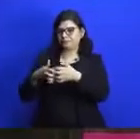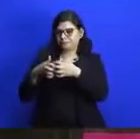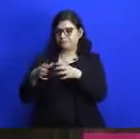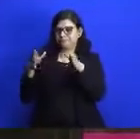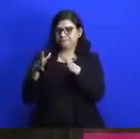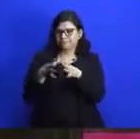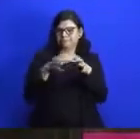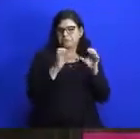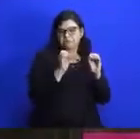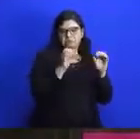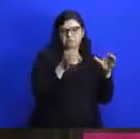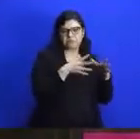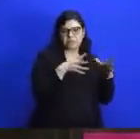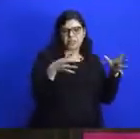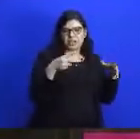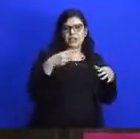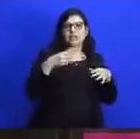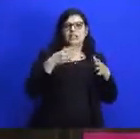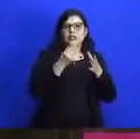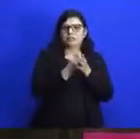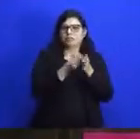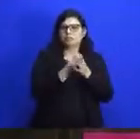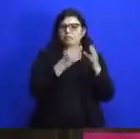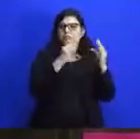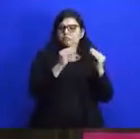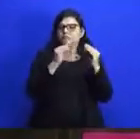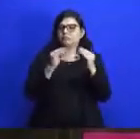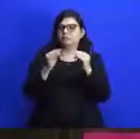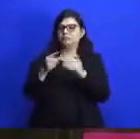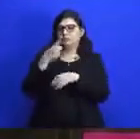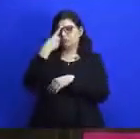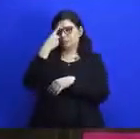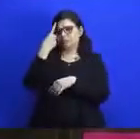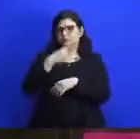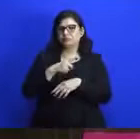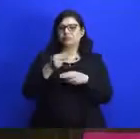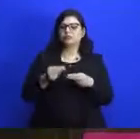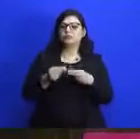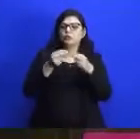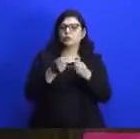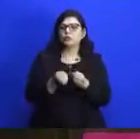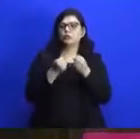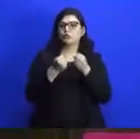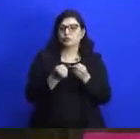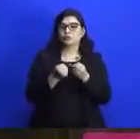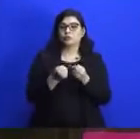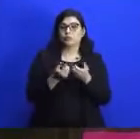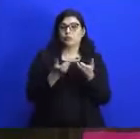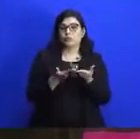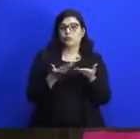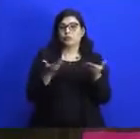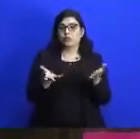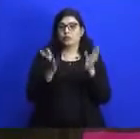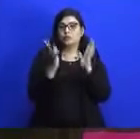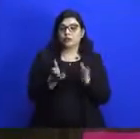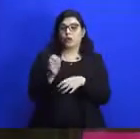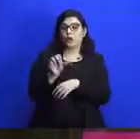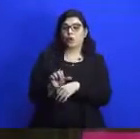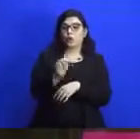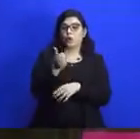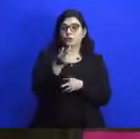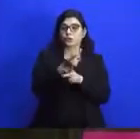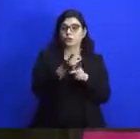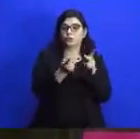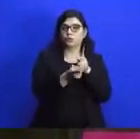nos dio el alcance que necesitábamos para fortalecer nuestro negocio. Gracias a esto, al día de hoy ya tenemos 11 productos en